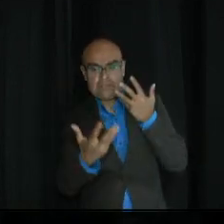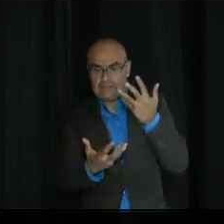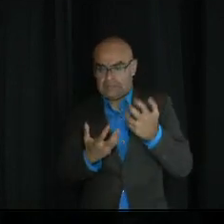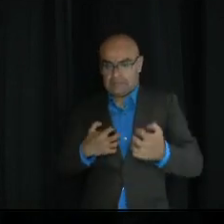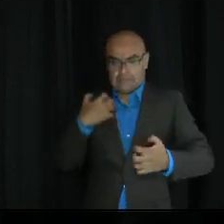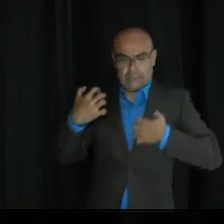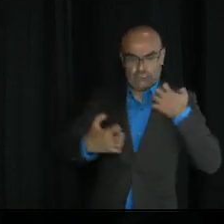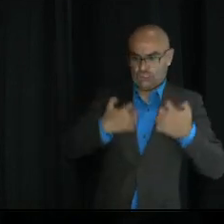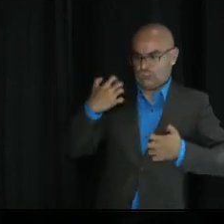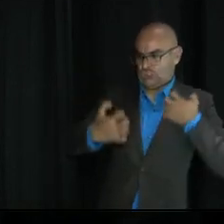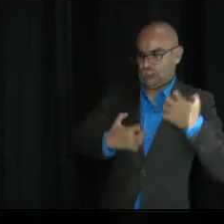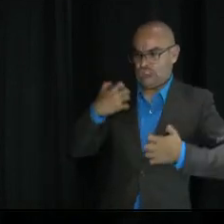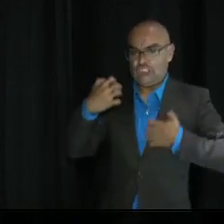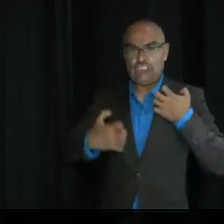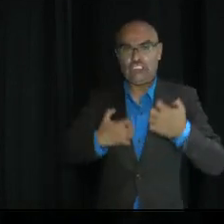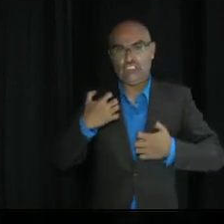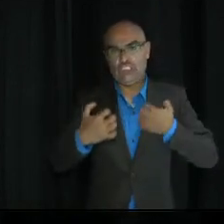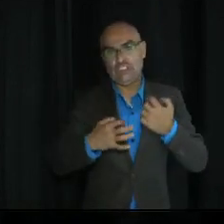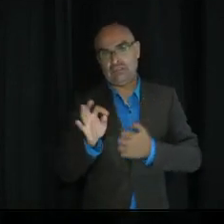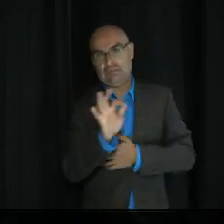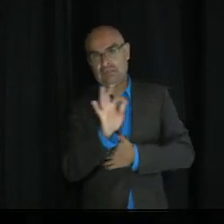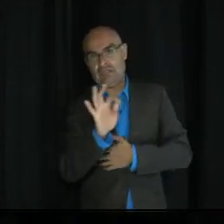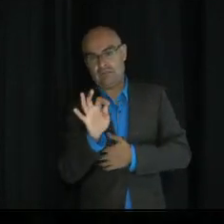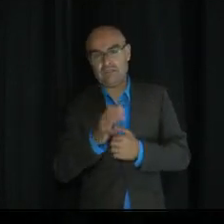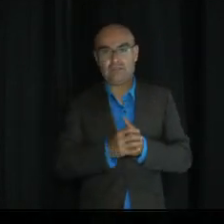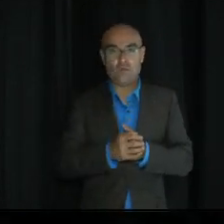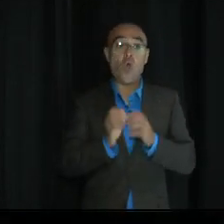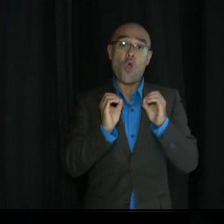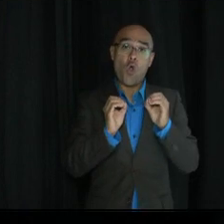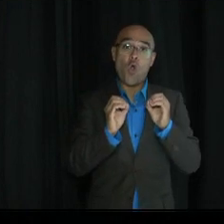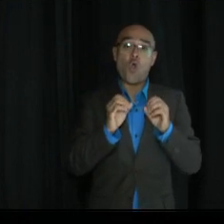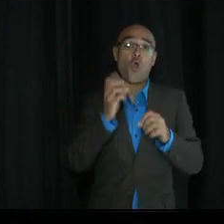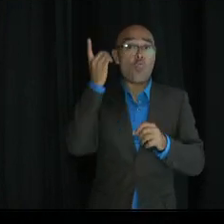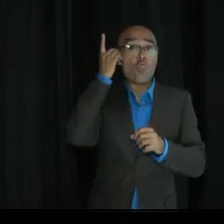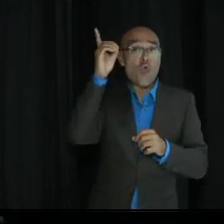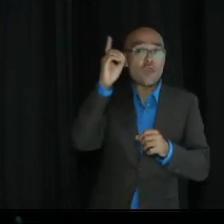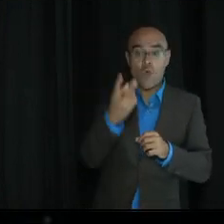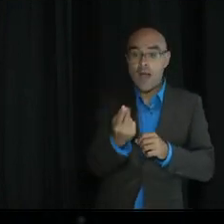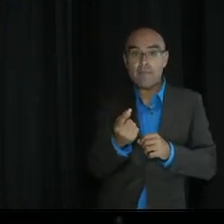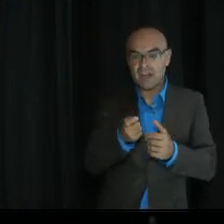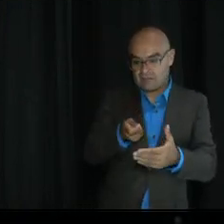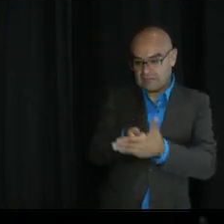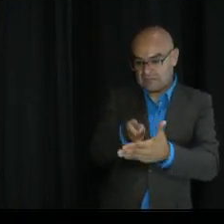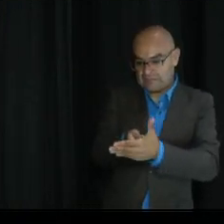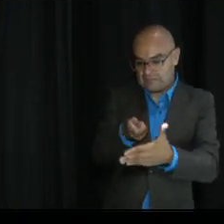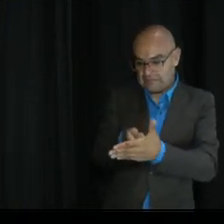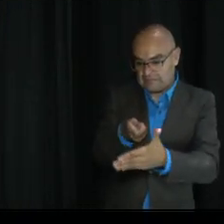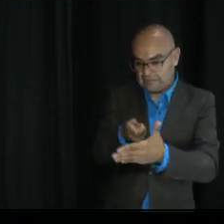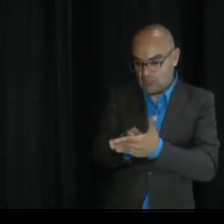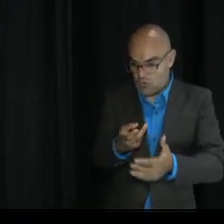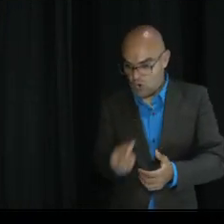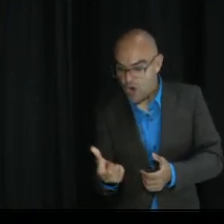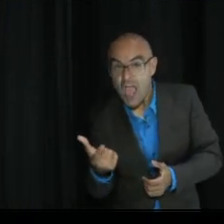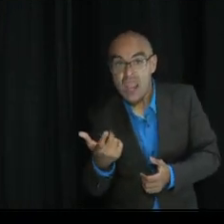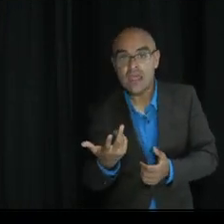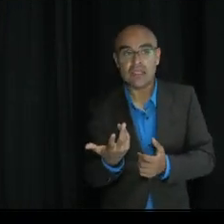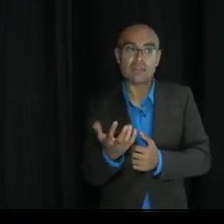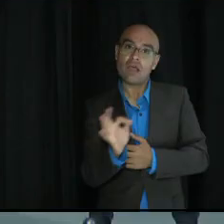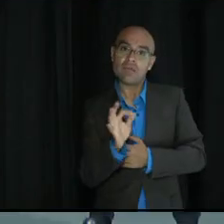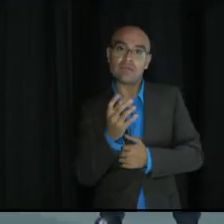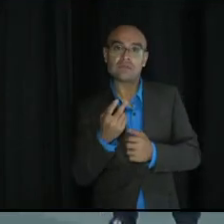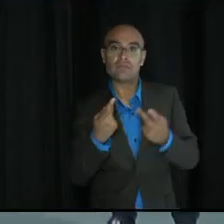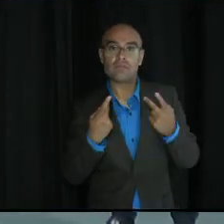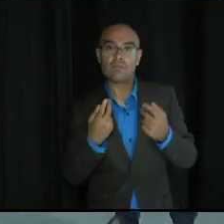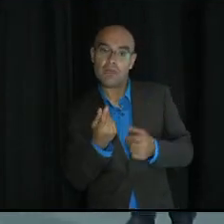para realizar ese tipo de actos. Entonces, en este caso, el Código Penal Federal nos lo establece, si no mal recuerdo, en el